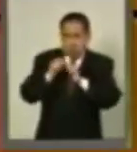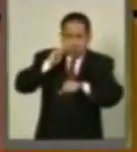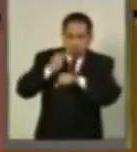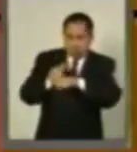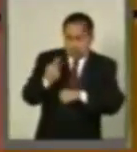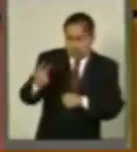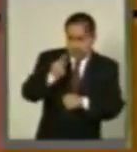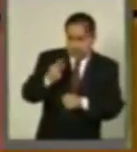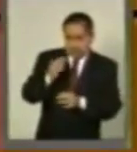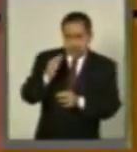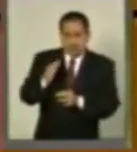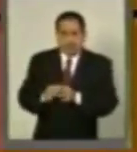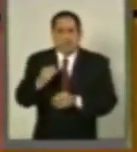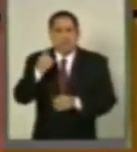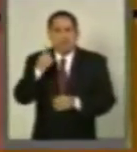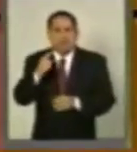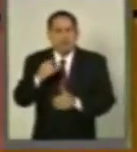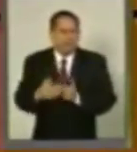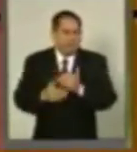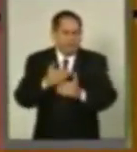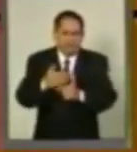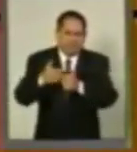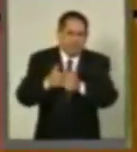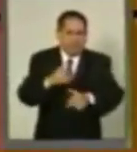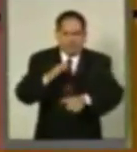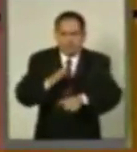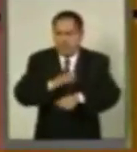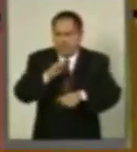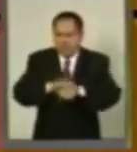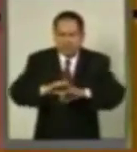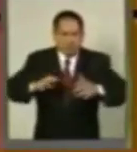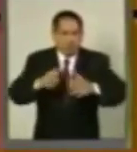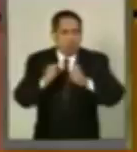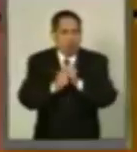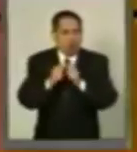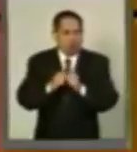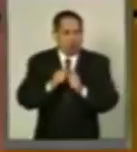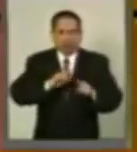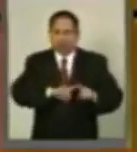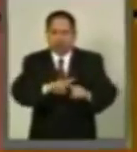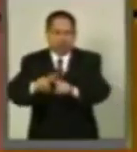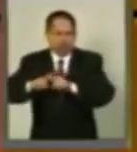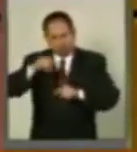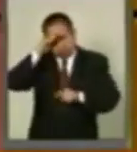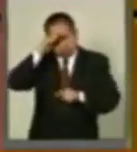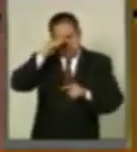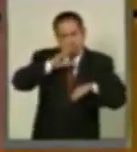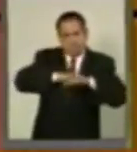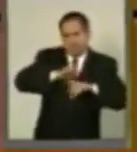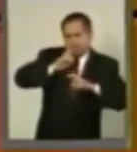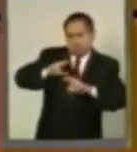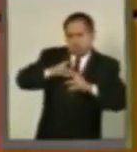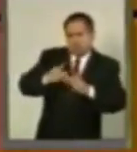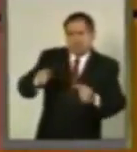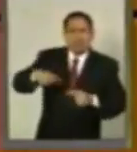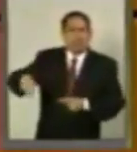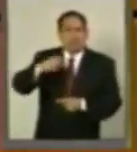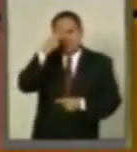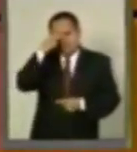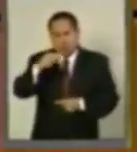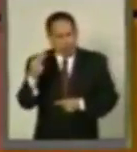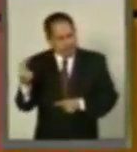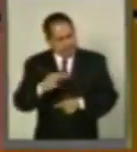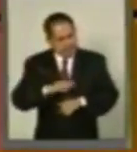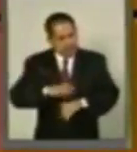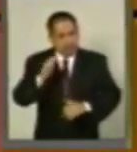corresponsabilidad, y sobre todo para seguir construyendo desde la pluralidad las respuestas que México exige y